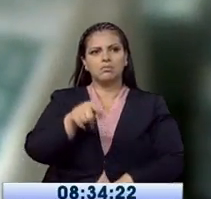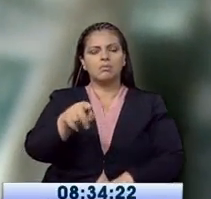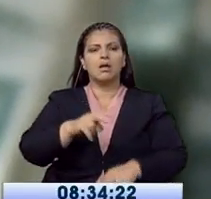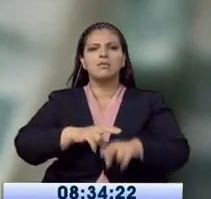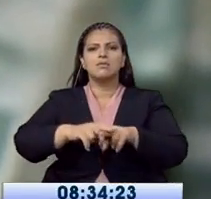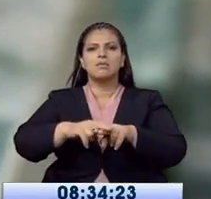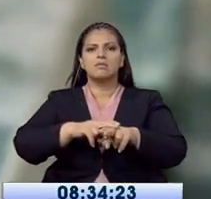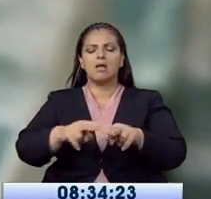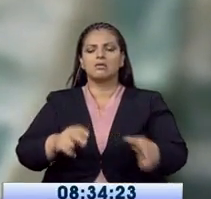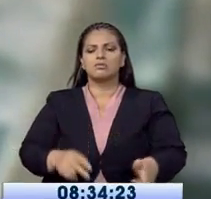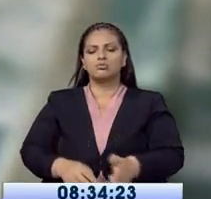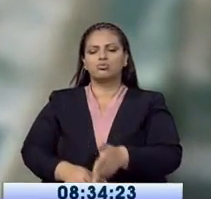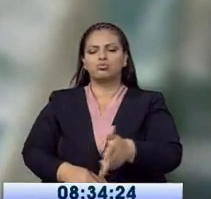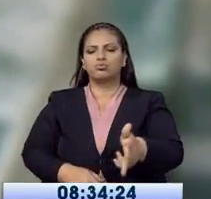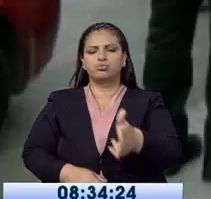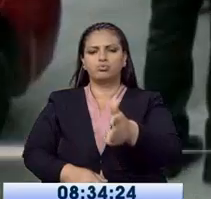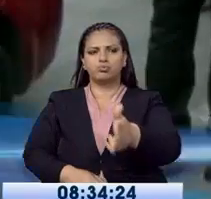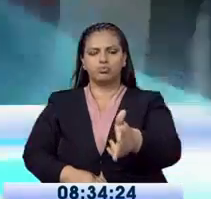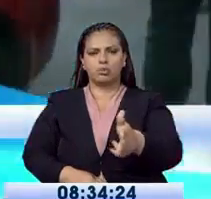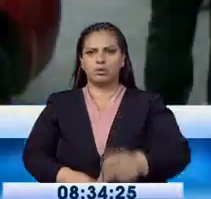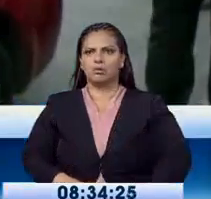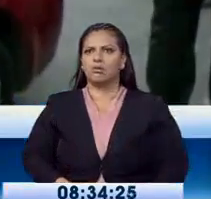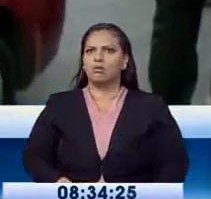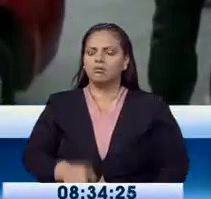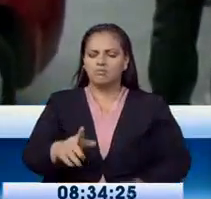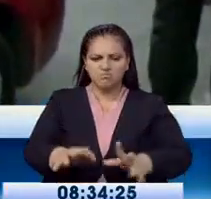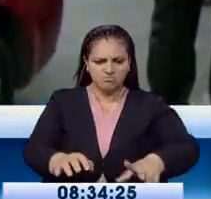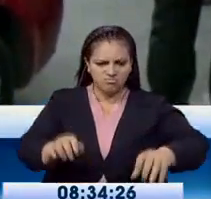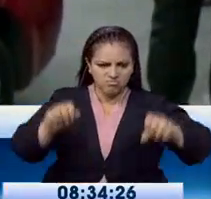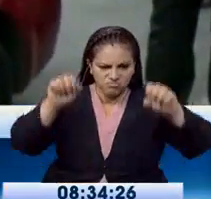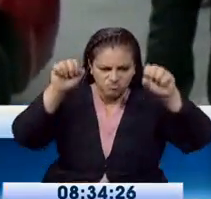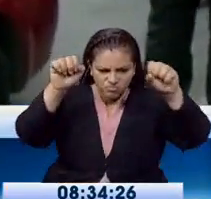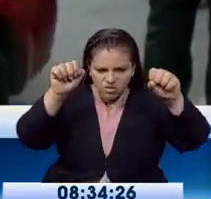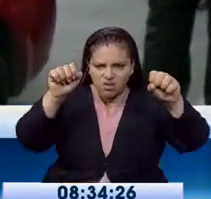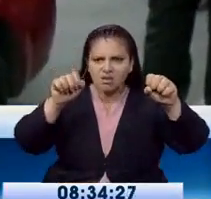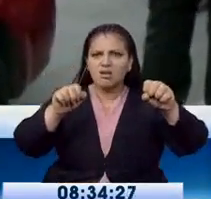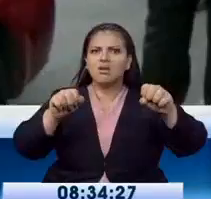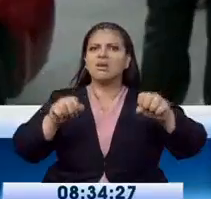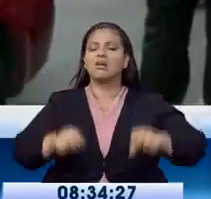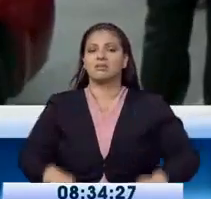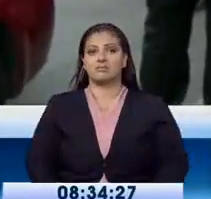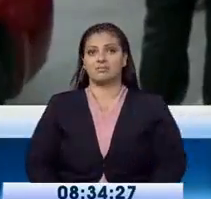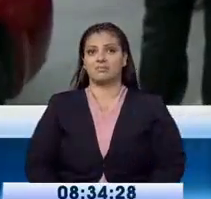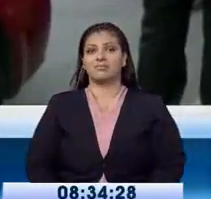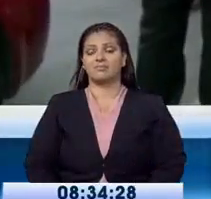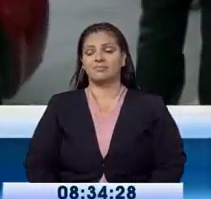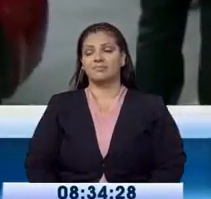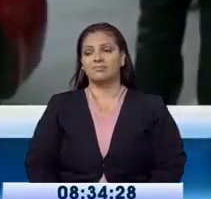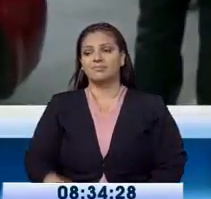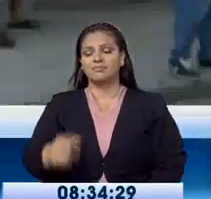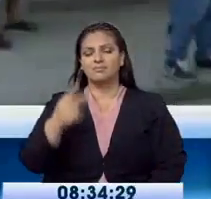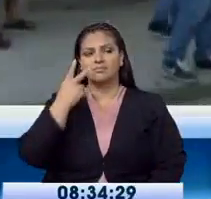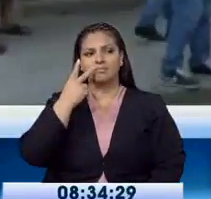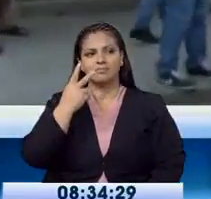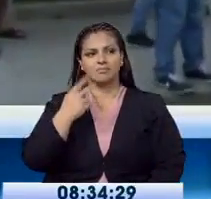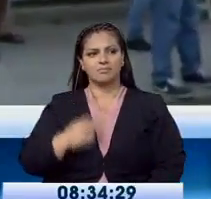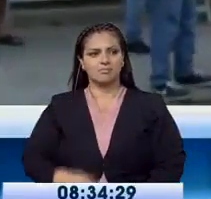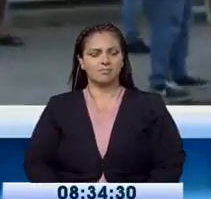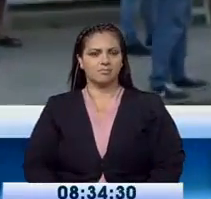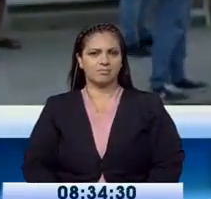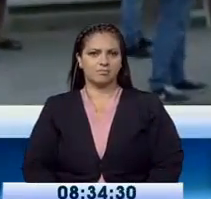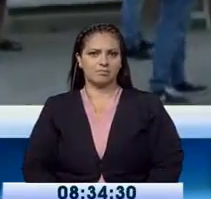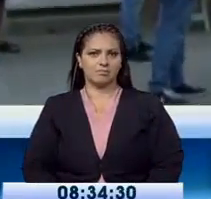de papel. Agentes antinarcóticos llegaron justo cuando desembarcaban la droga de un taxi. Son